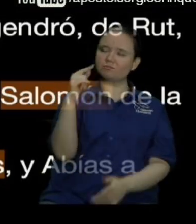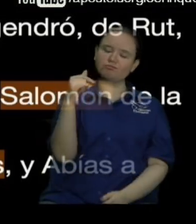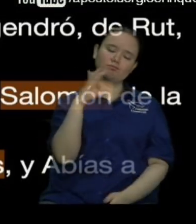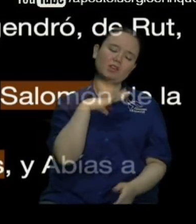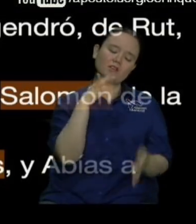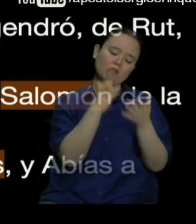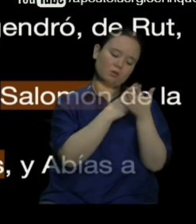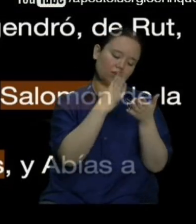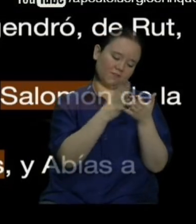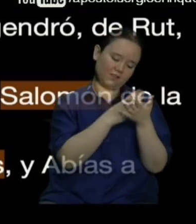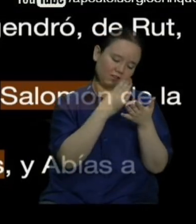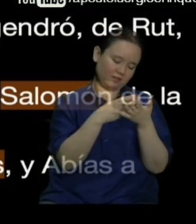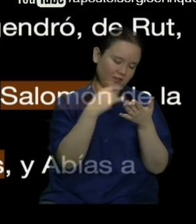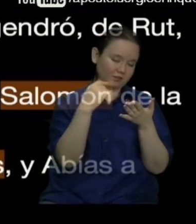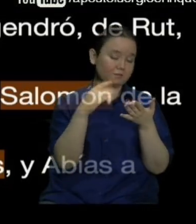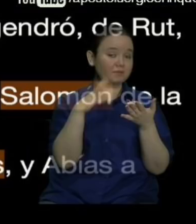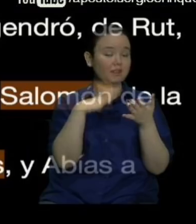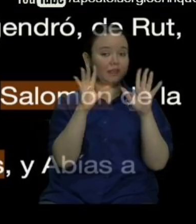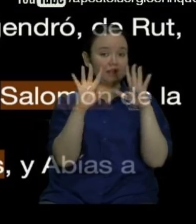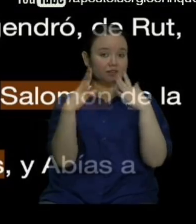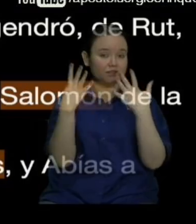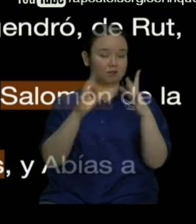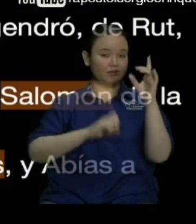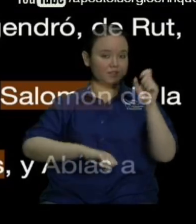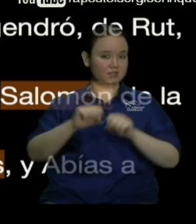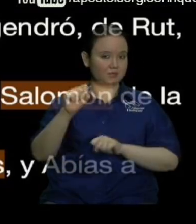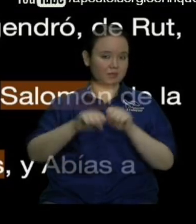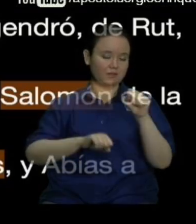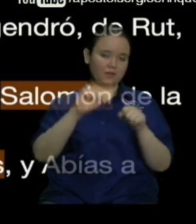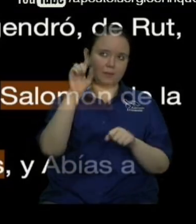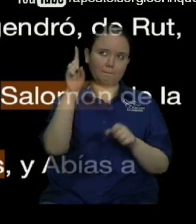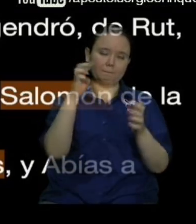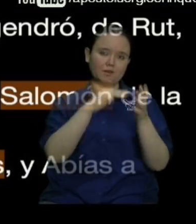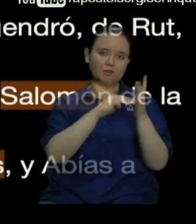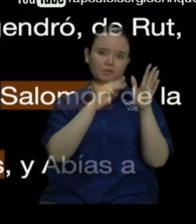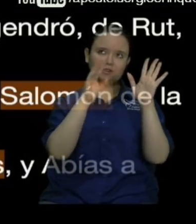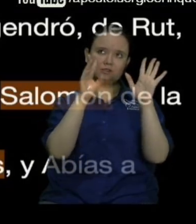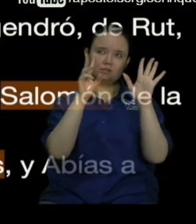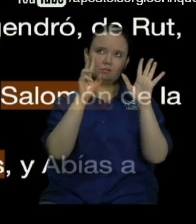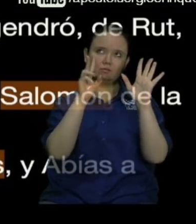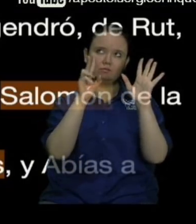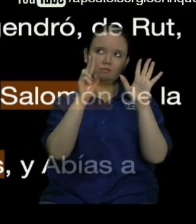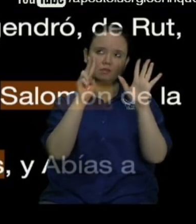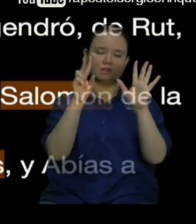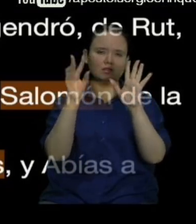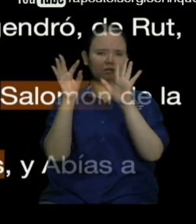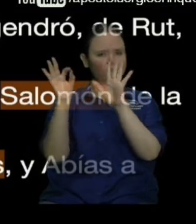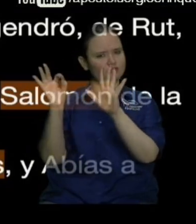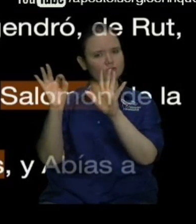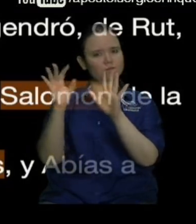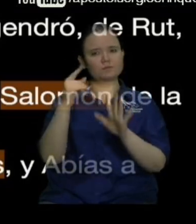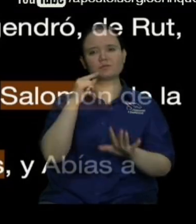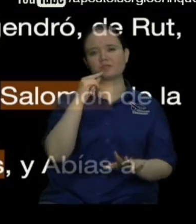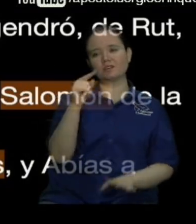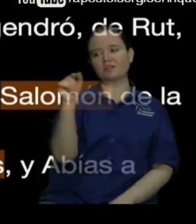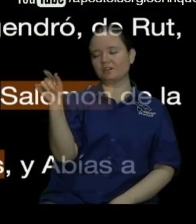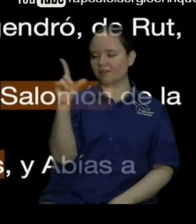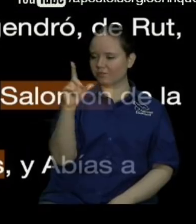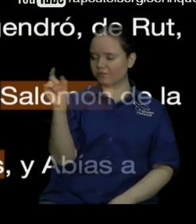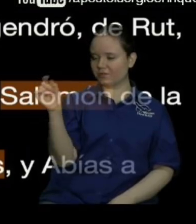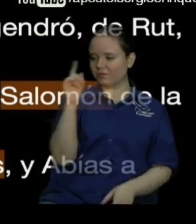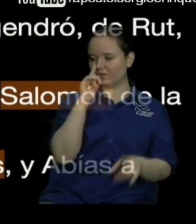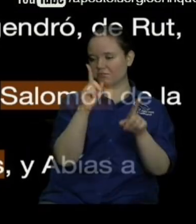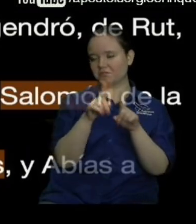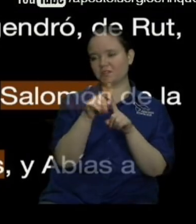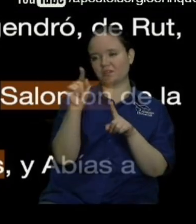recuerda la fecha, el 19 de septiembre de 1978. Ese mes se convirtió mi hermano Germán, mi